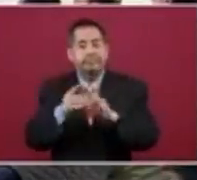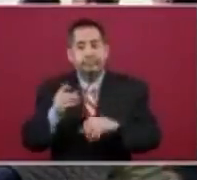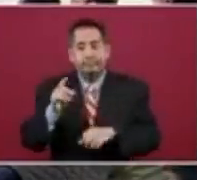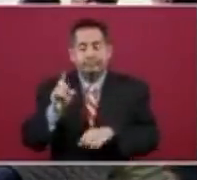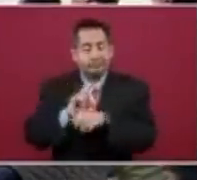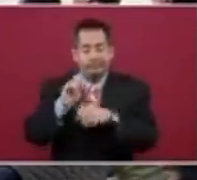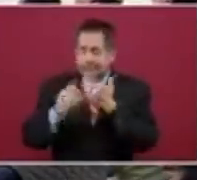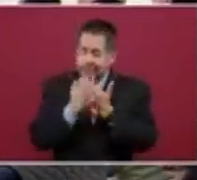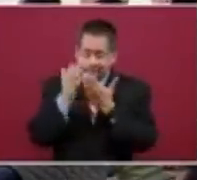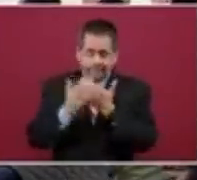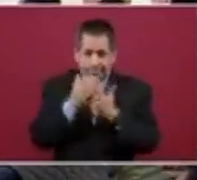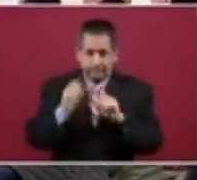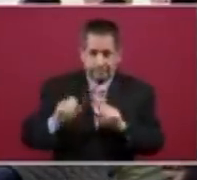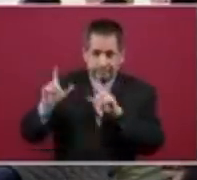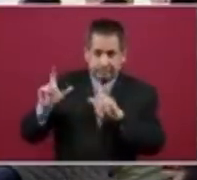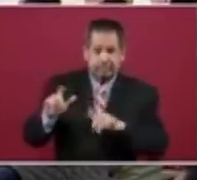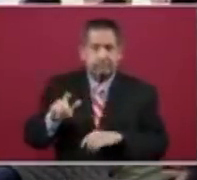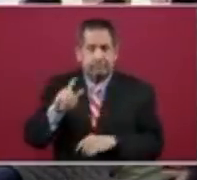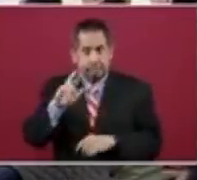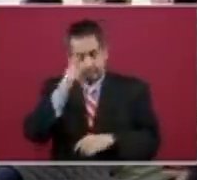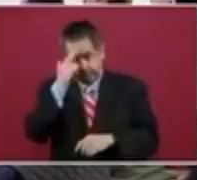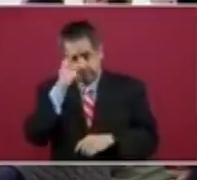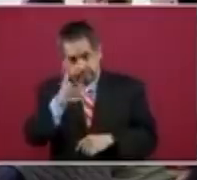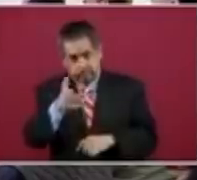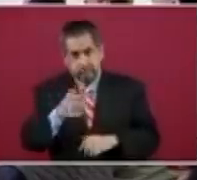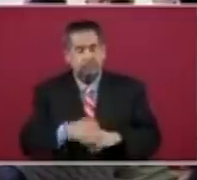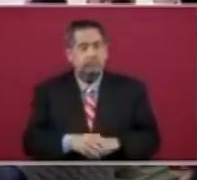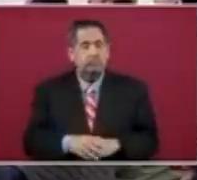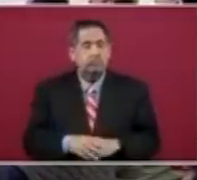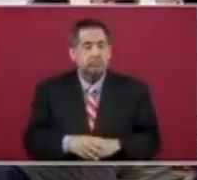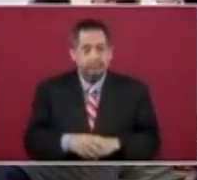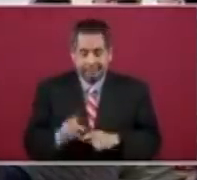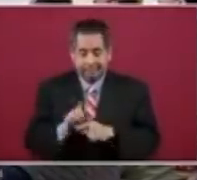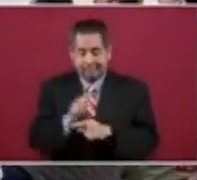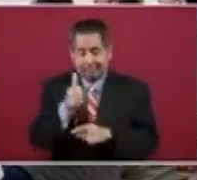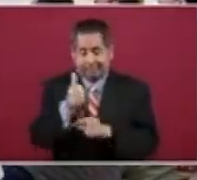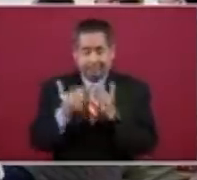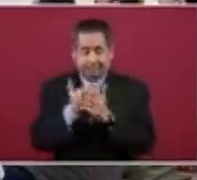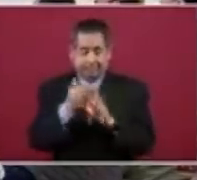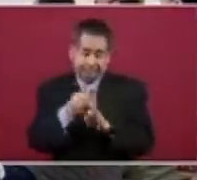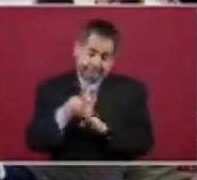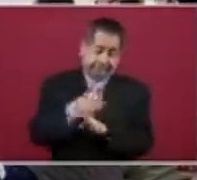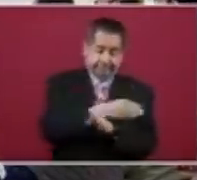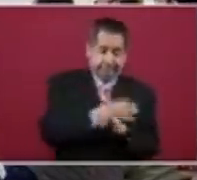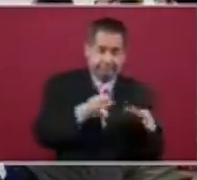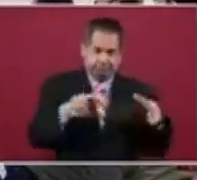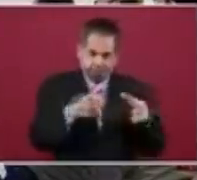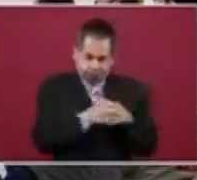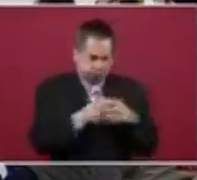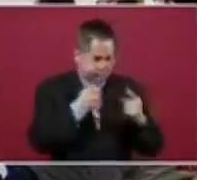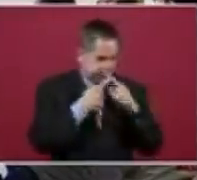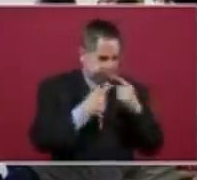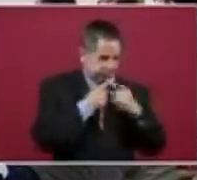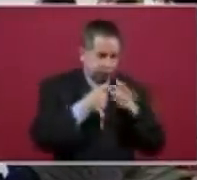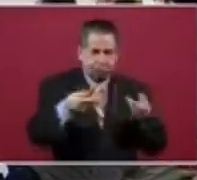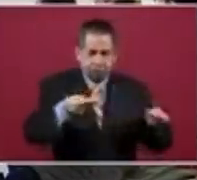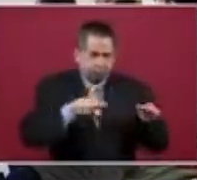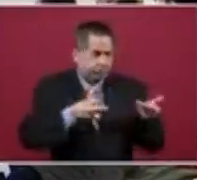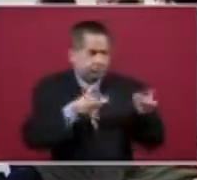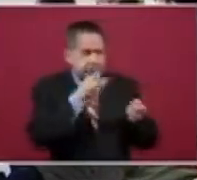las mañanas. Recuerden que desde antes de las 6 de la mañana estamos reunidos y recibimos el